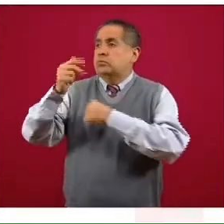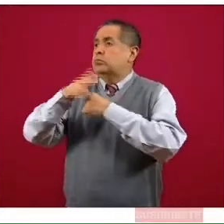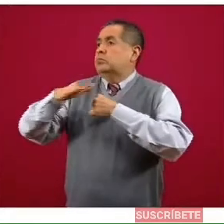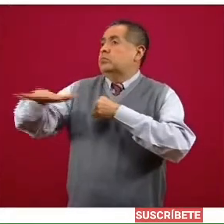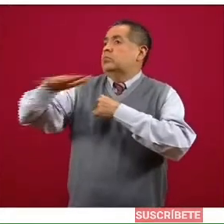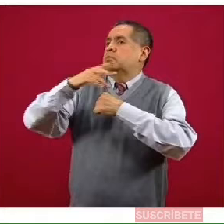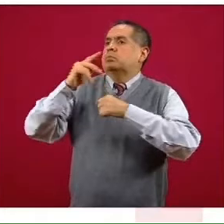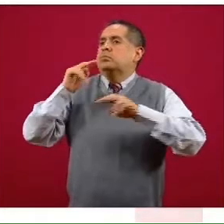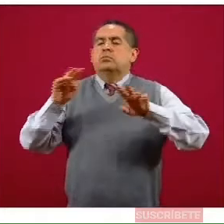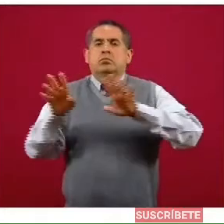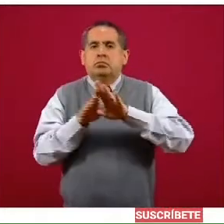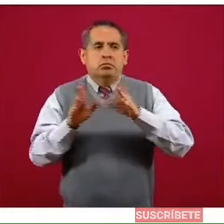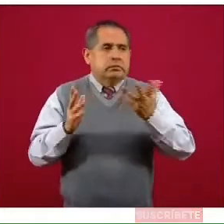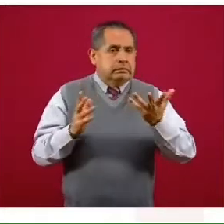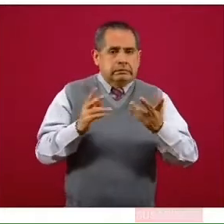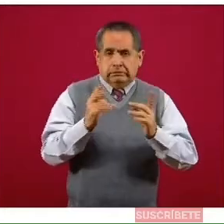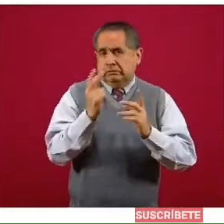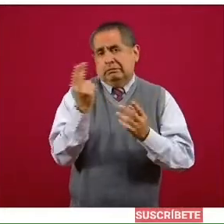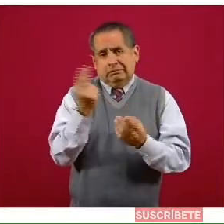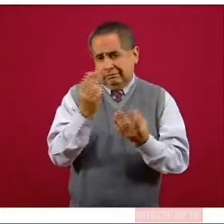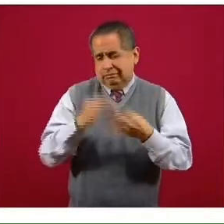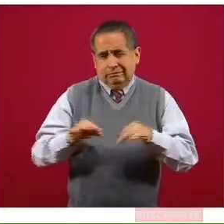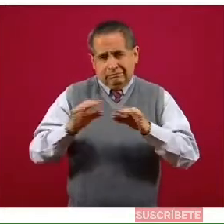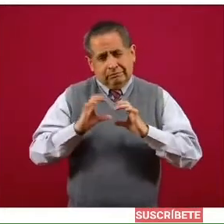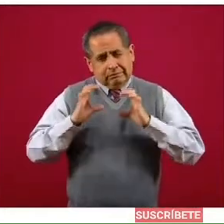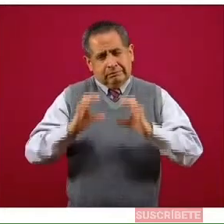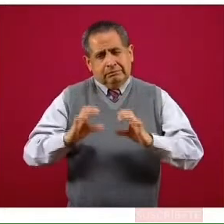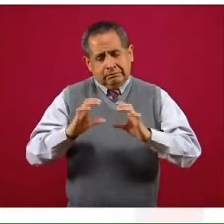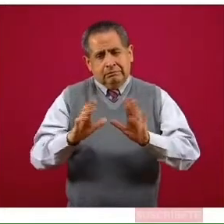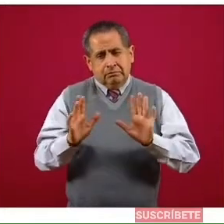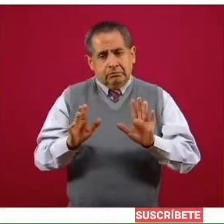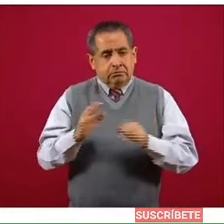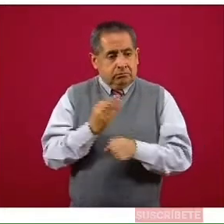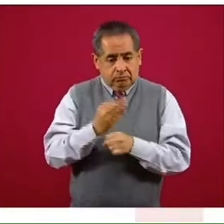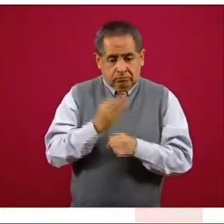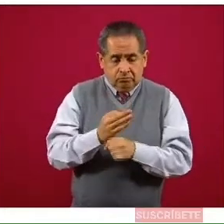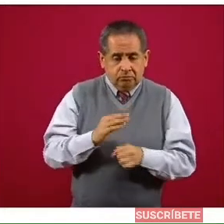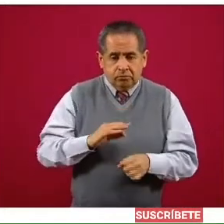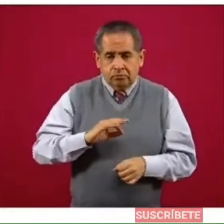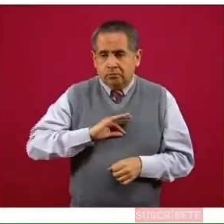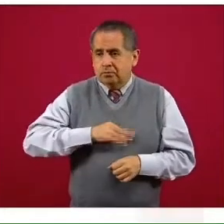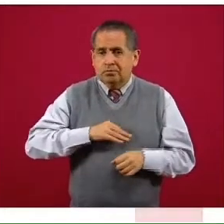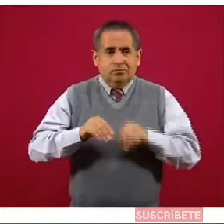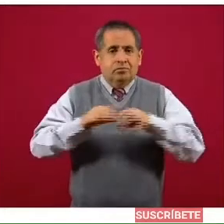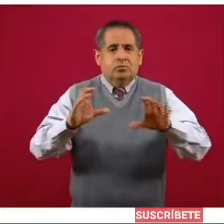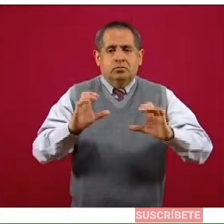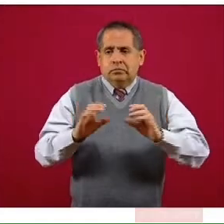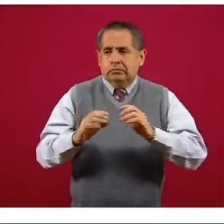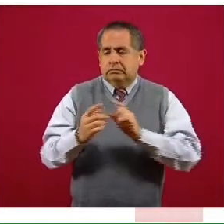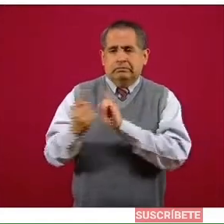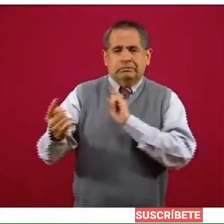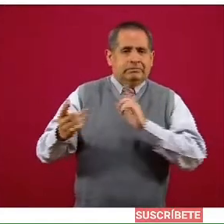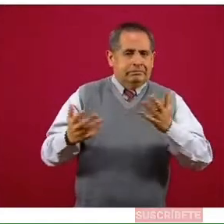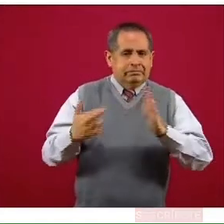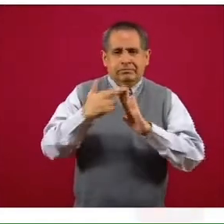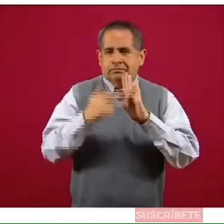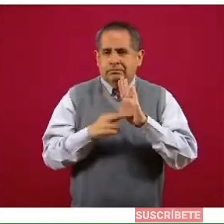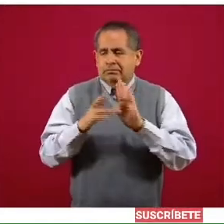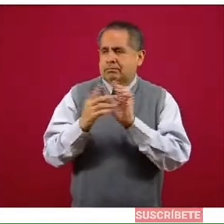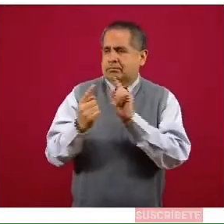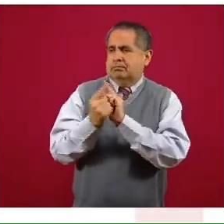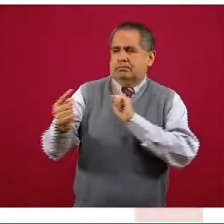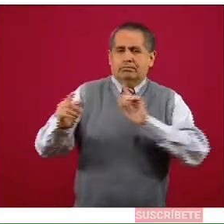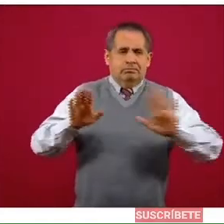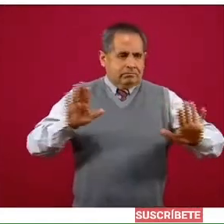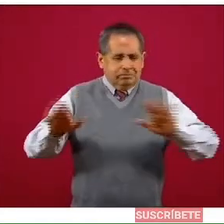país, qué tan importante es en ese momento la epidemia en su municipio. Las medidas de precaución